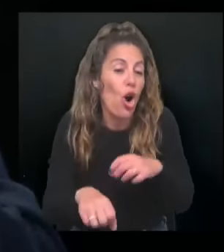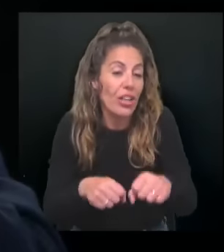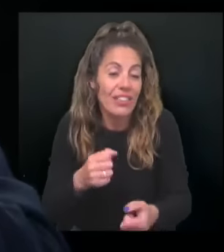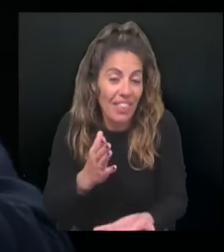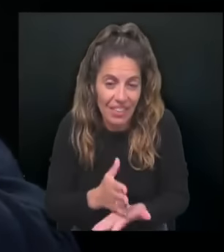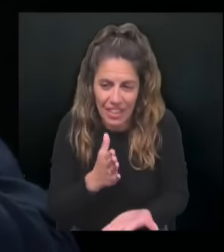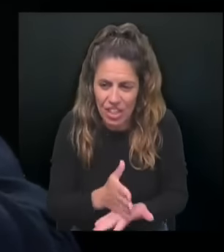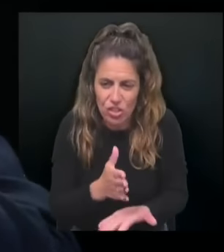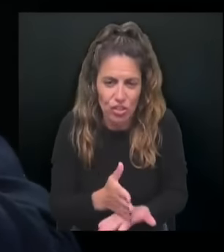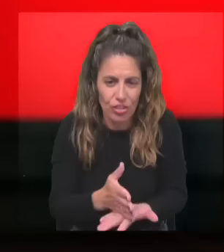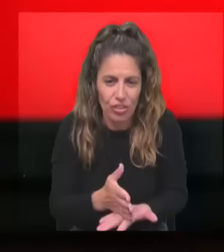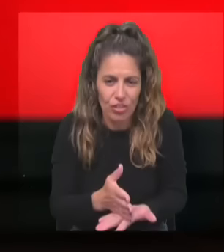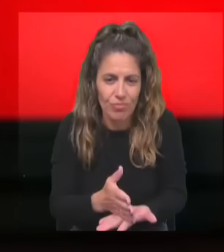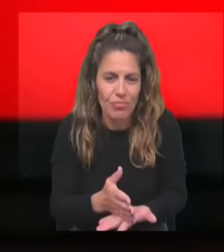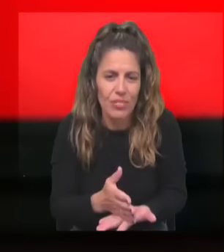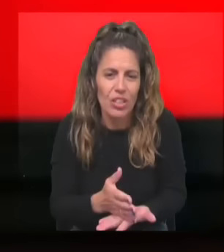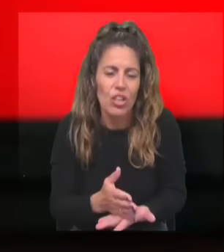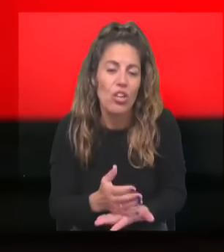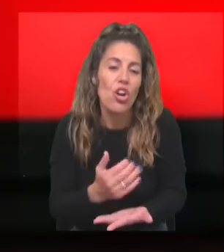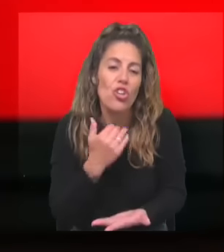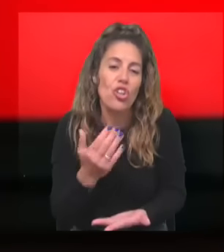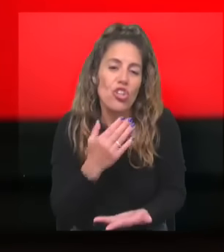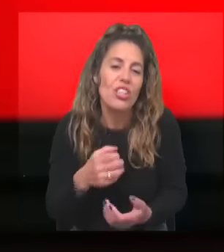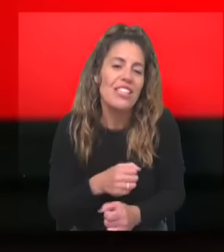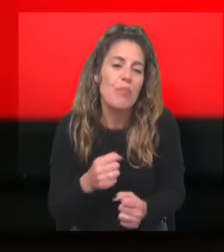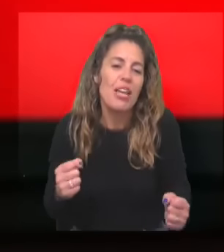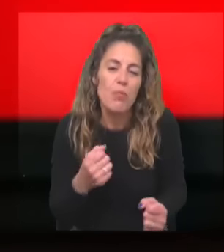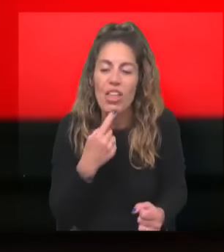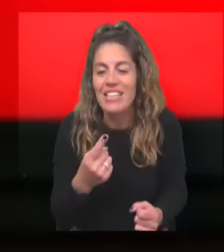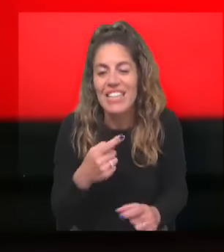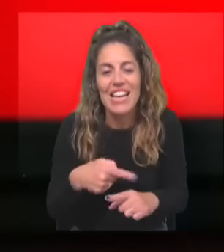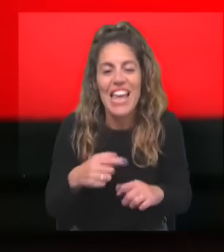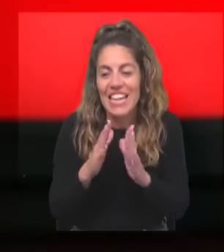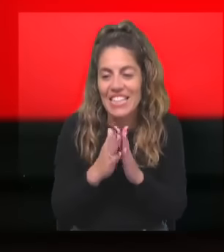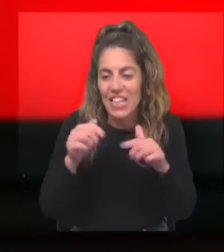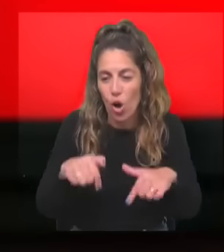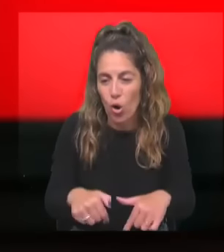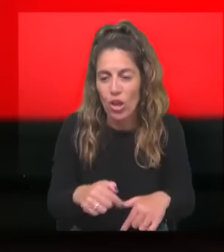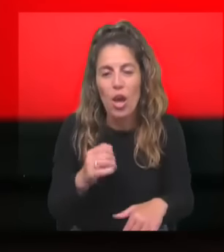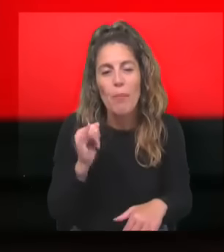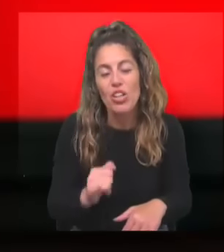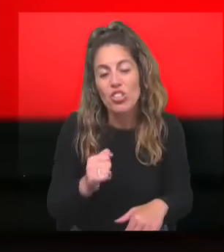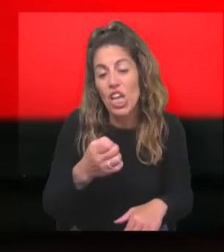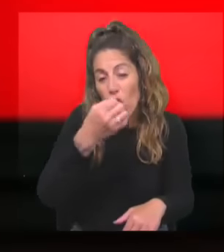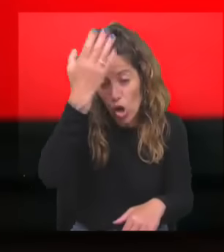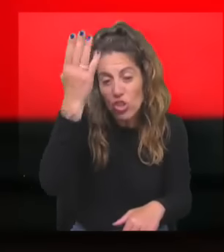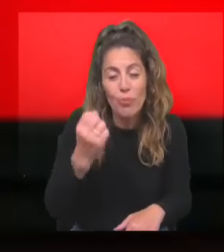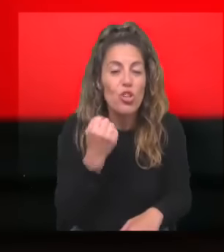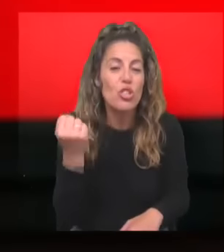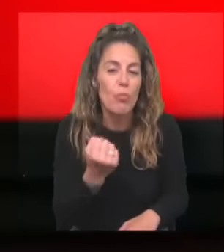derechos. Yo no sé si me animo a decir cómo es la Iglesia hoy, pero sí hay algunos conceptos que me parecen